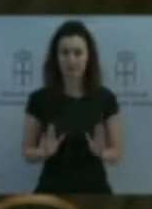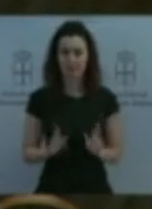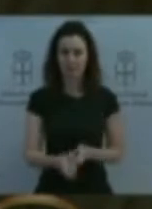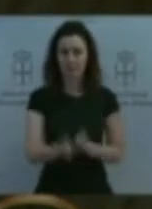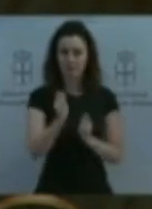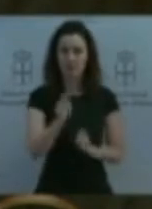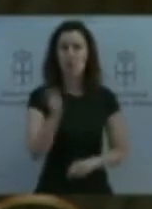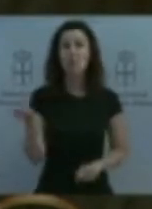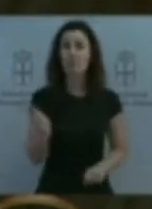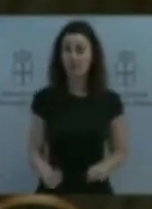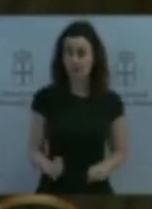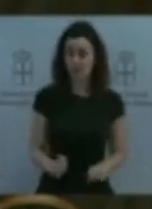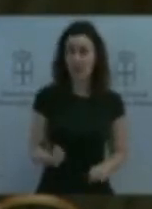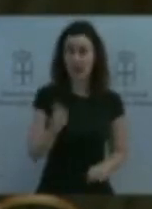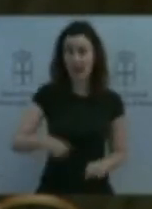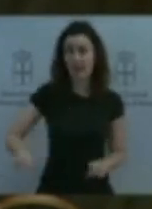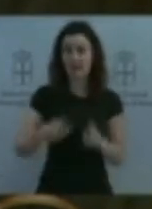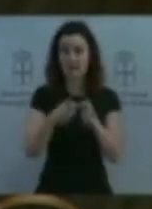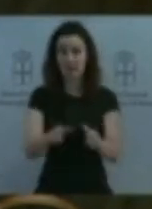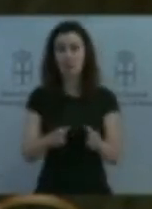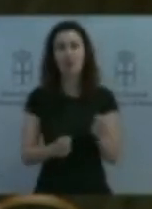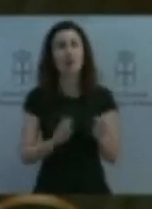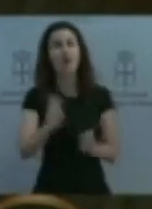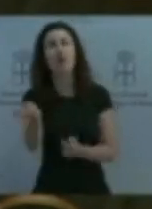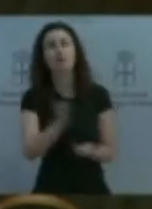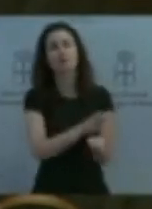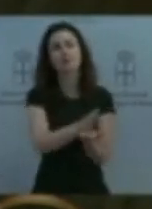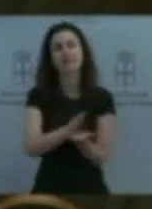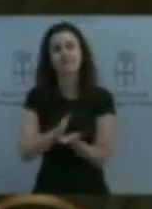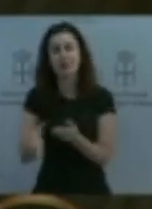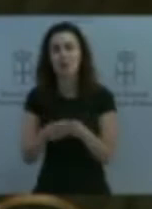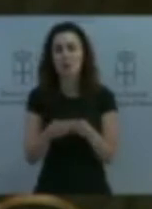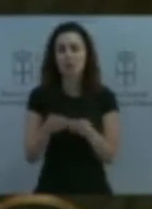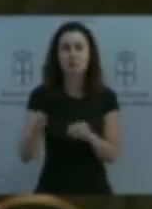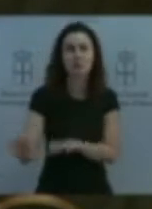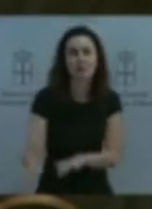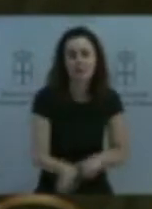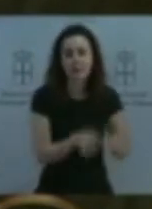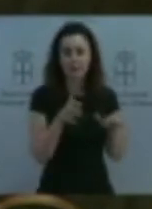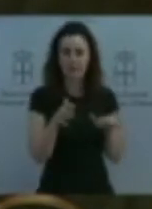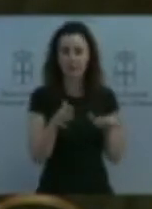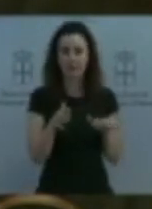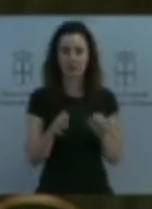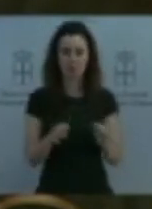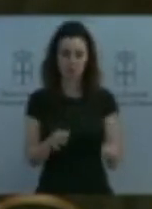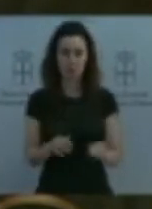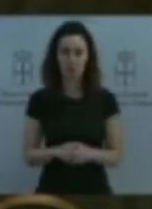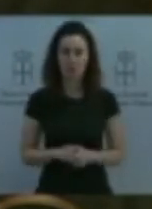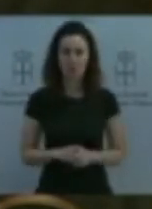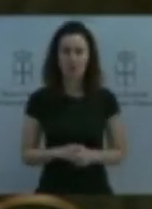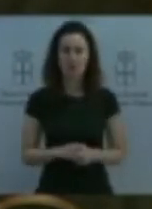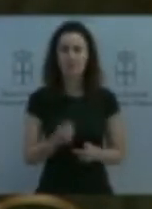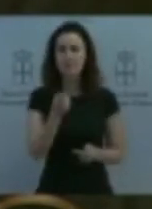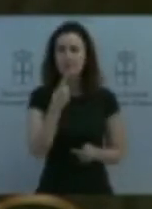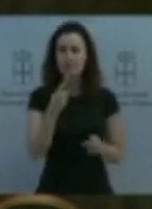usos tradicionales, la recogida, que también la contemplamos, la del ocle de ribazón. Pero establecer esa disyuntiva, establecer que el que